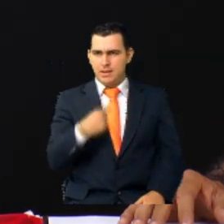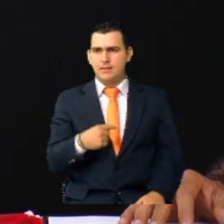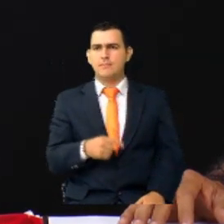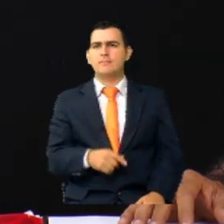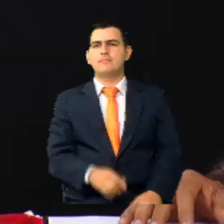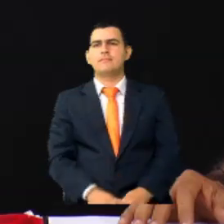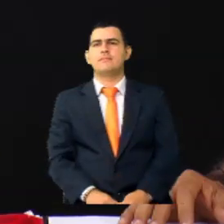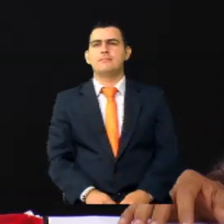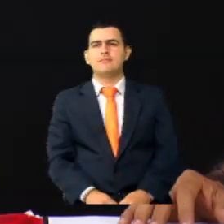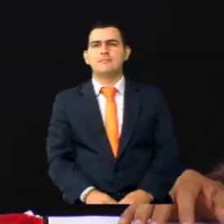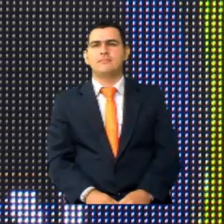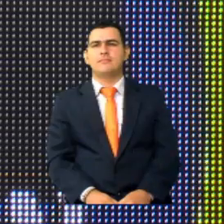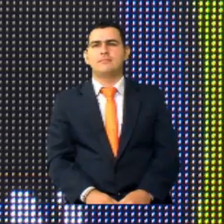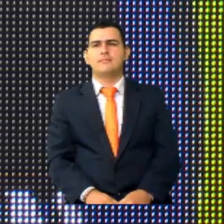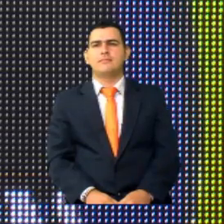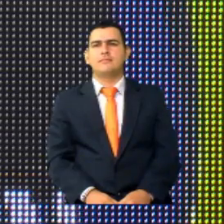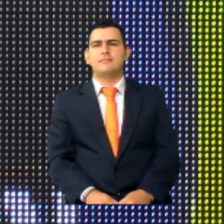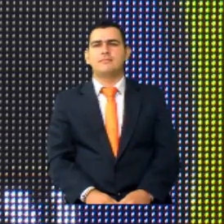Alberto.